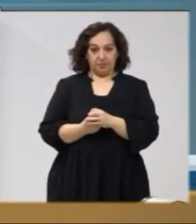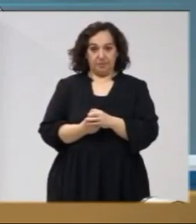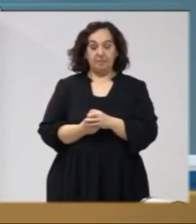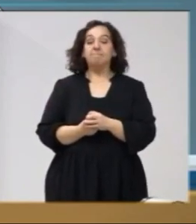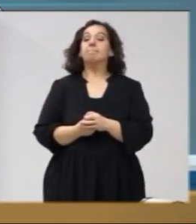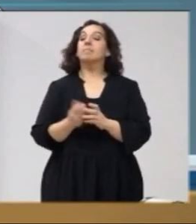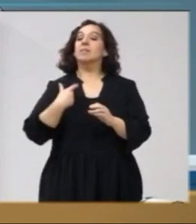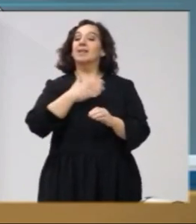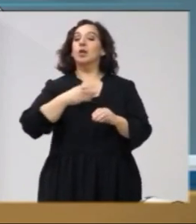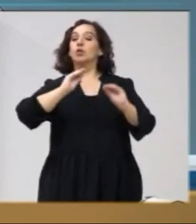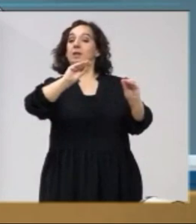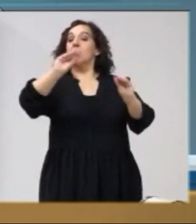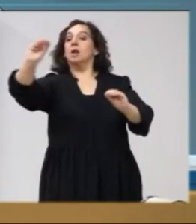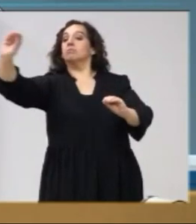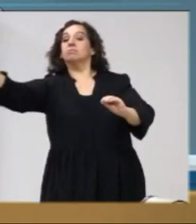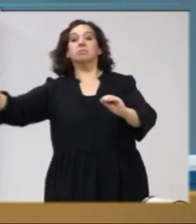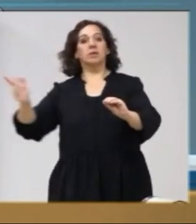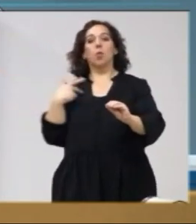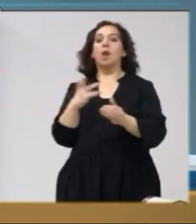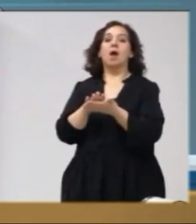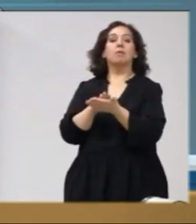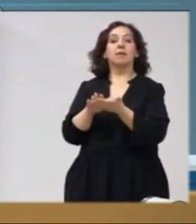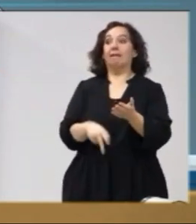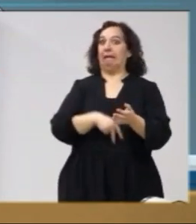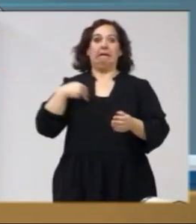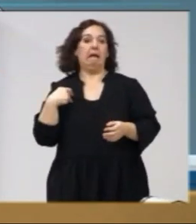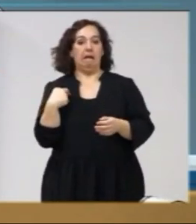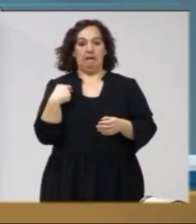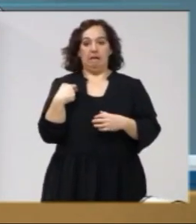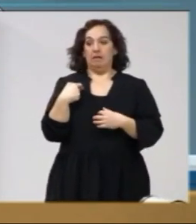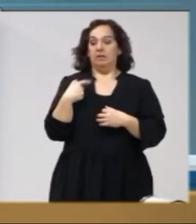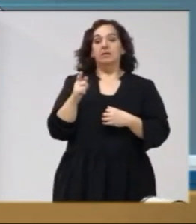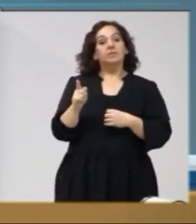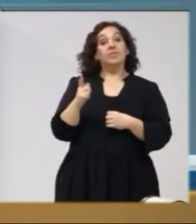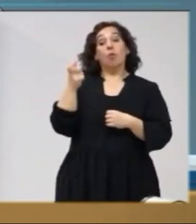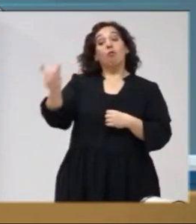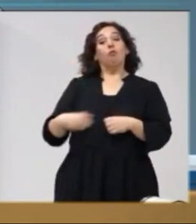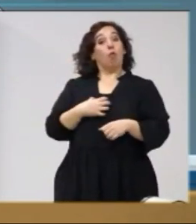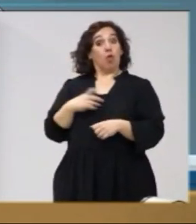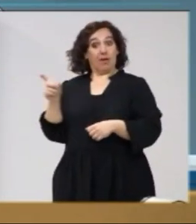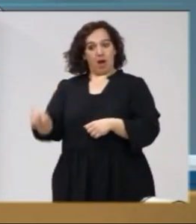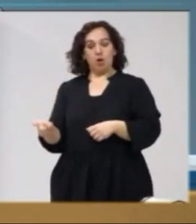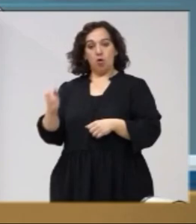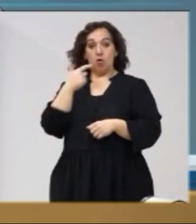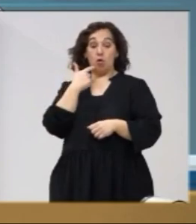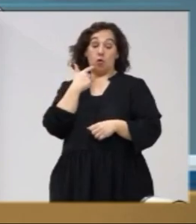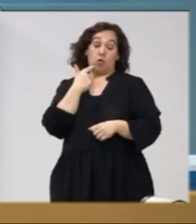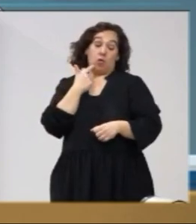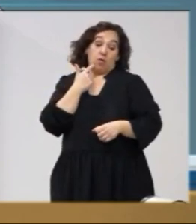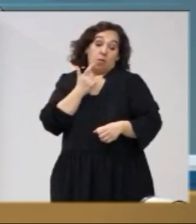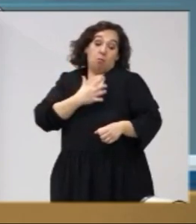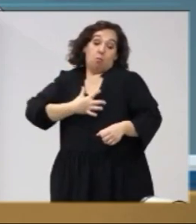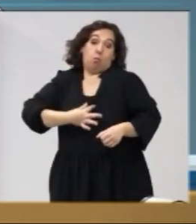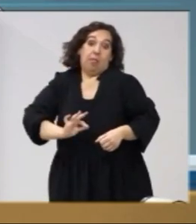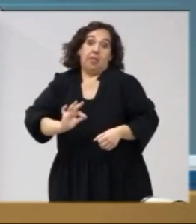un llamamiento a que no se generalice por el hecho de que un funcionario sea un presunto